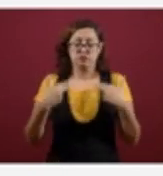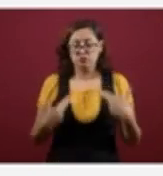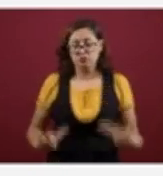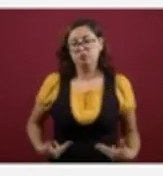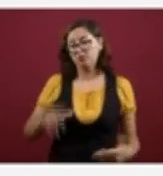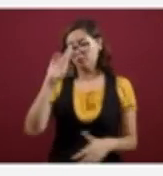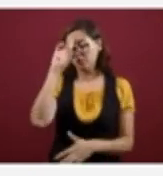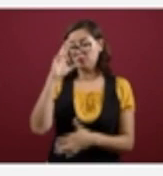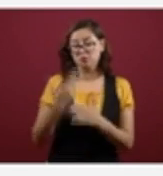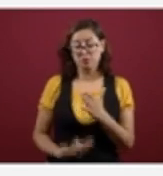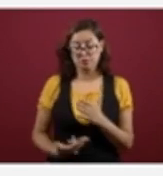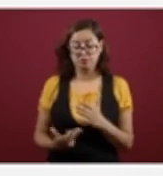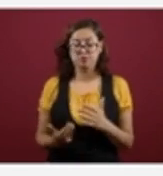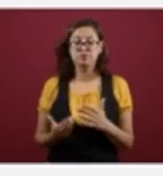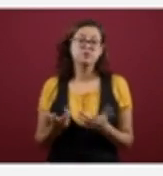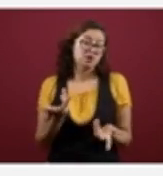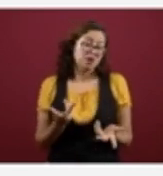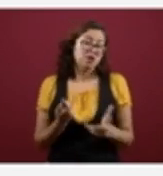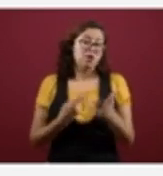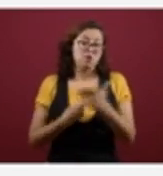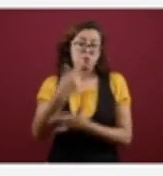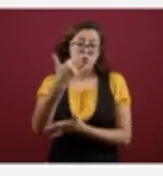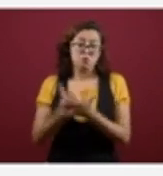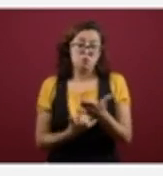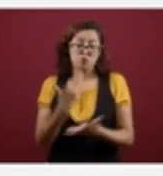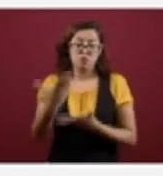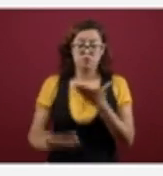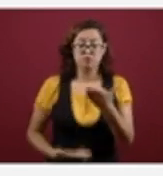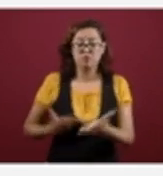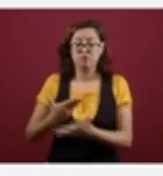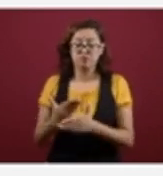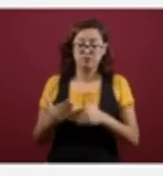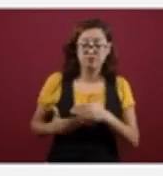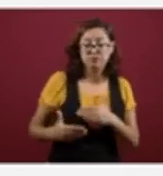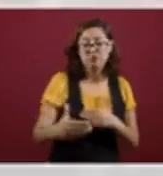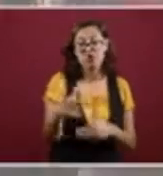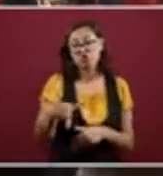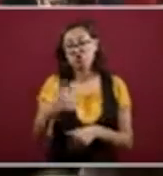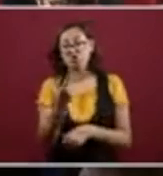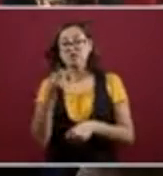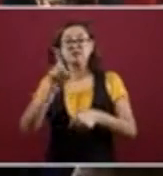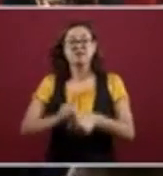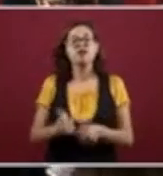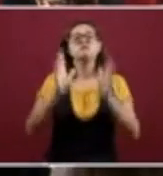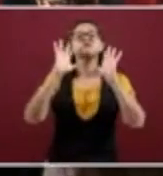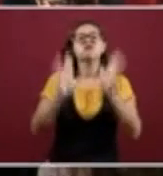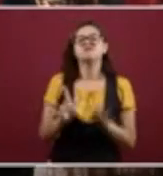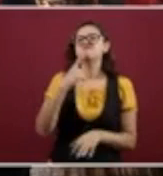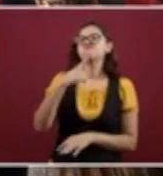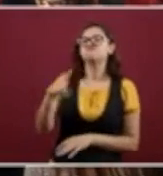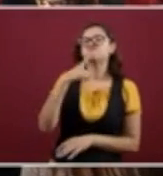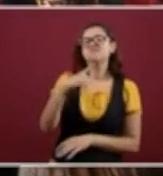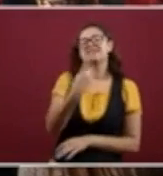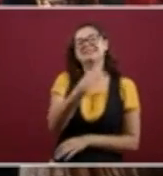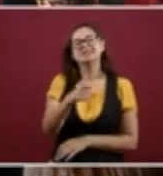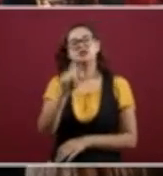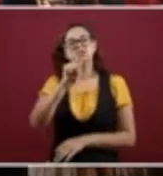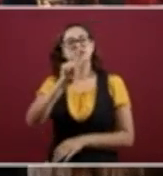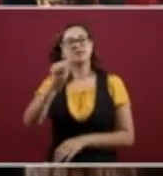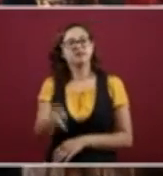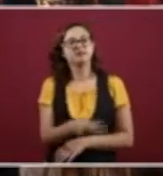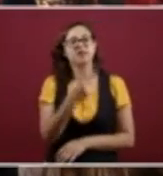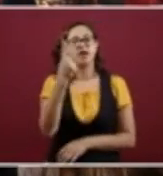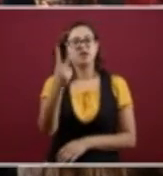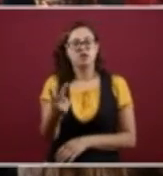que llevamos de haber presentado este proyecto en la función pública, tenemos 172 alertas y están ahí